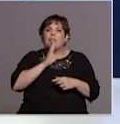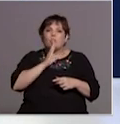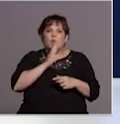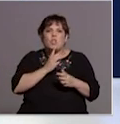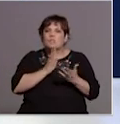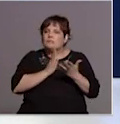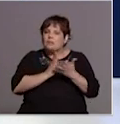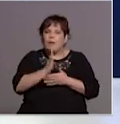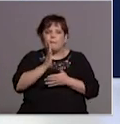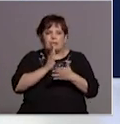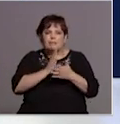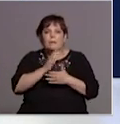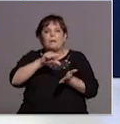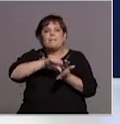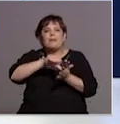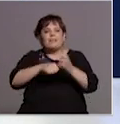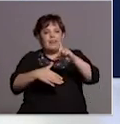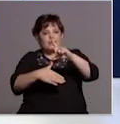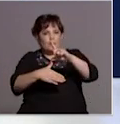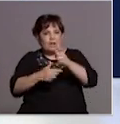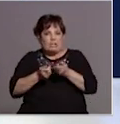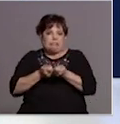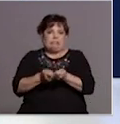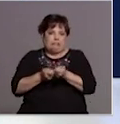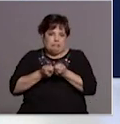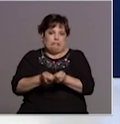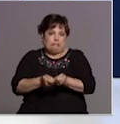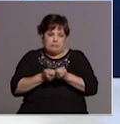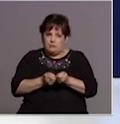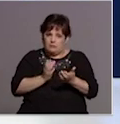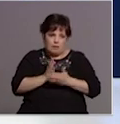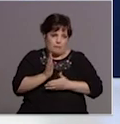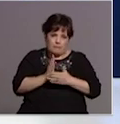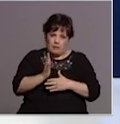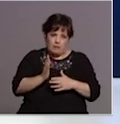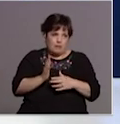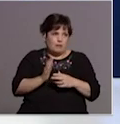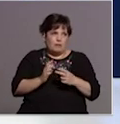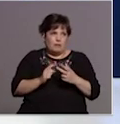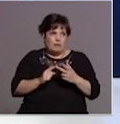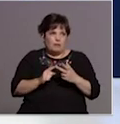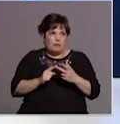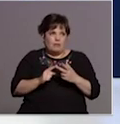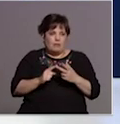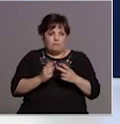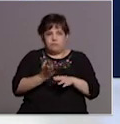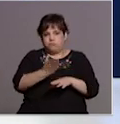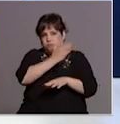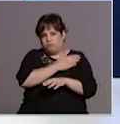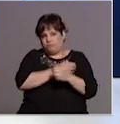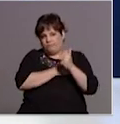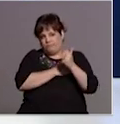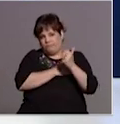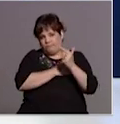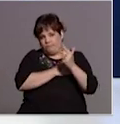sobre países latinoamericanos también bueno sea y tiene muchos antecedentes